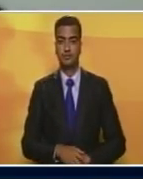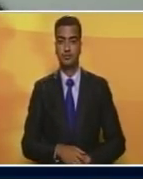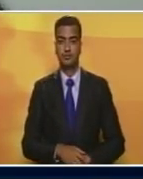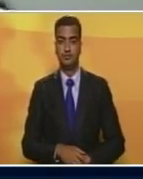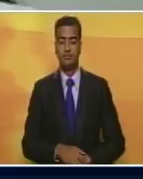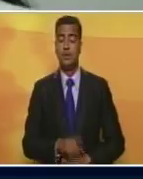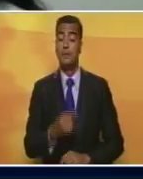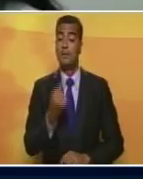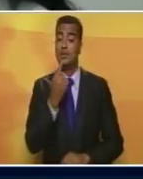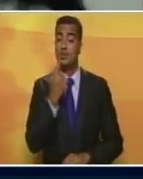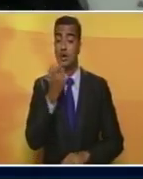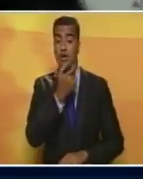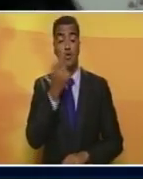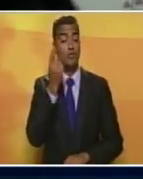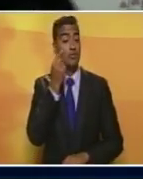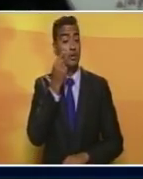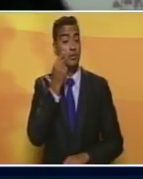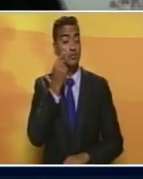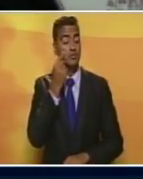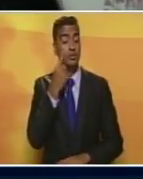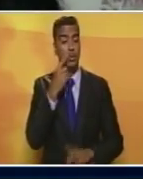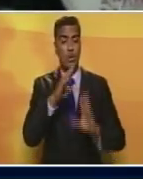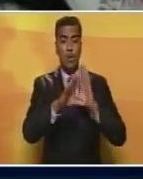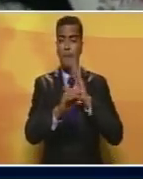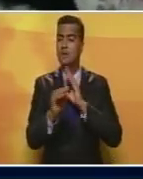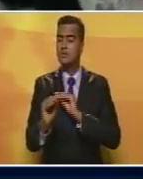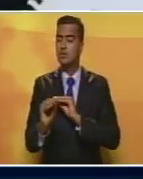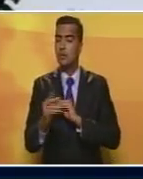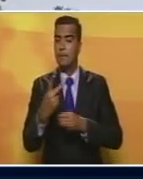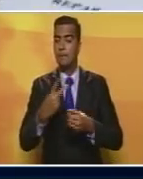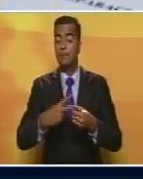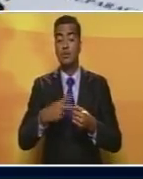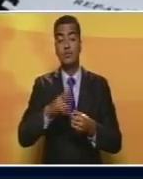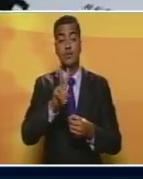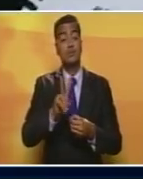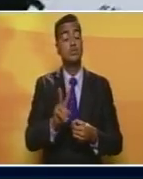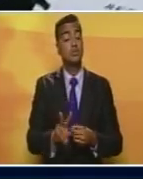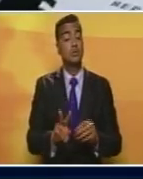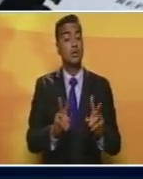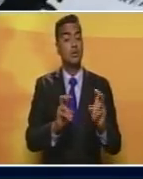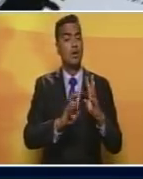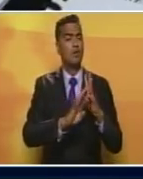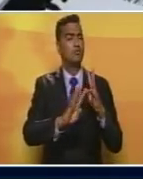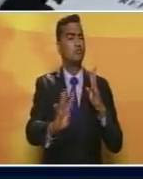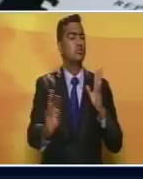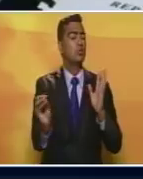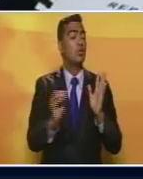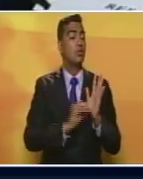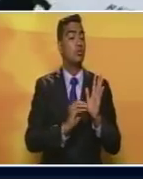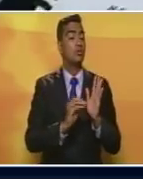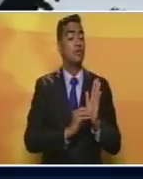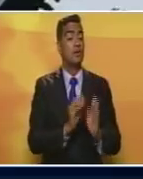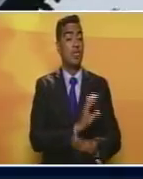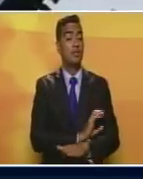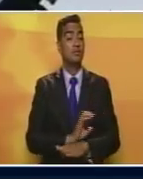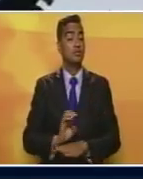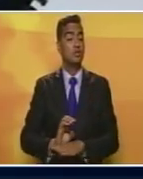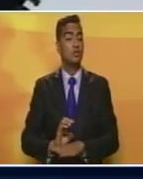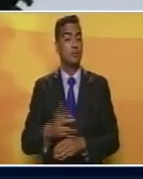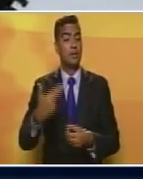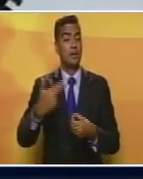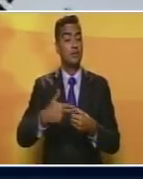existen poderes públicos afectos al gobierno, manejados por personalidades afectas al gobierno,